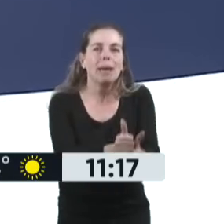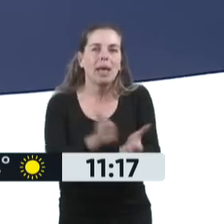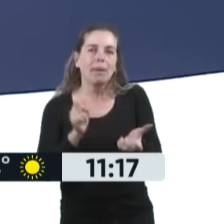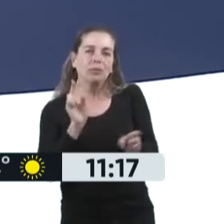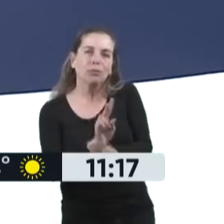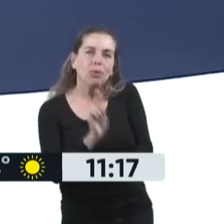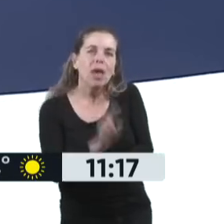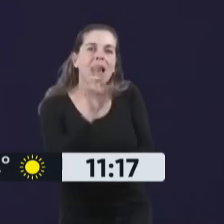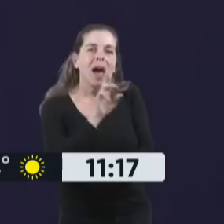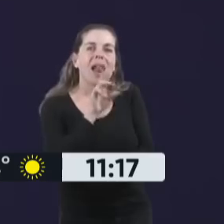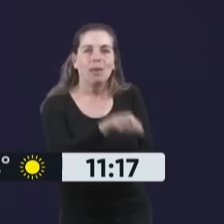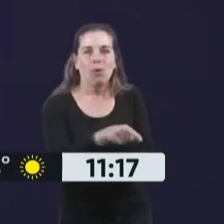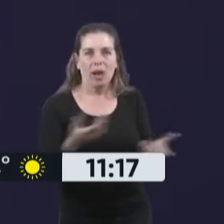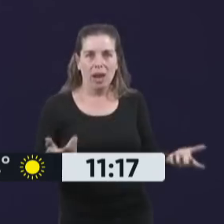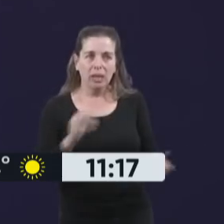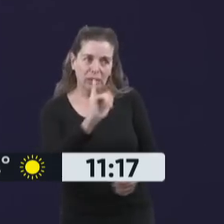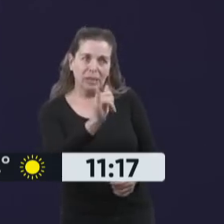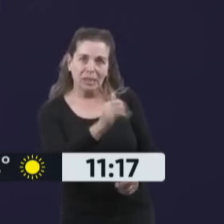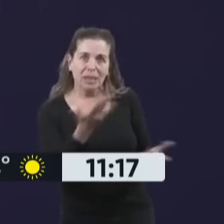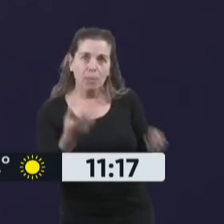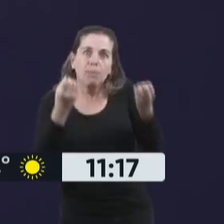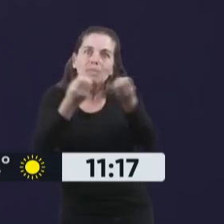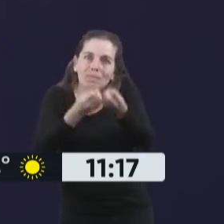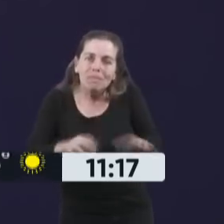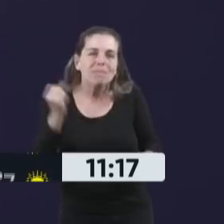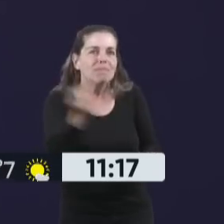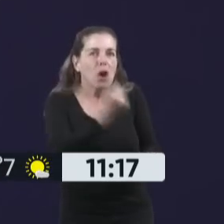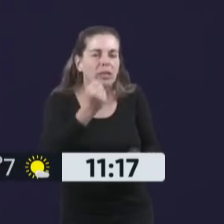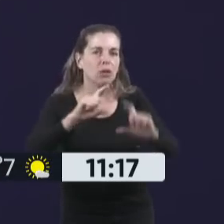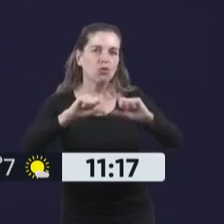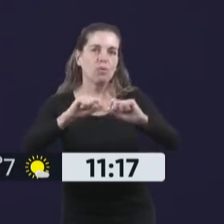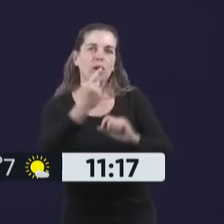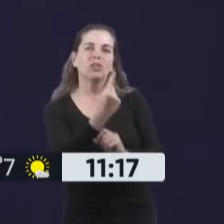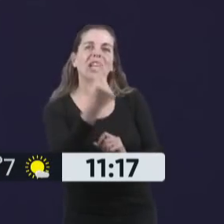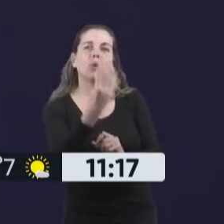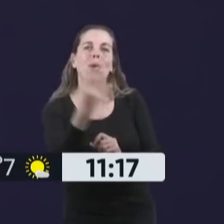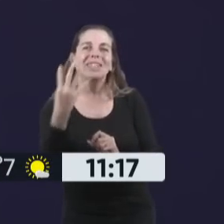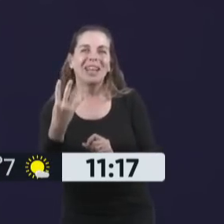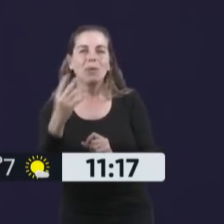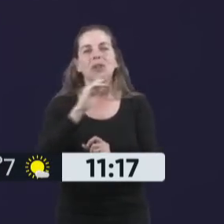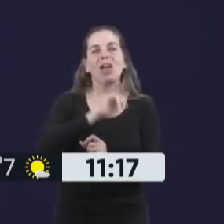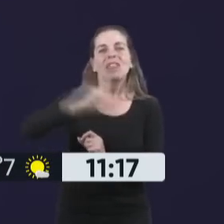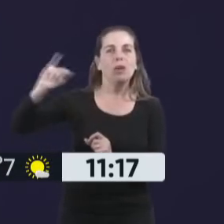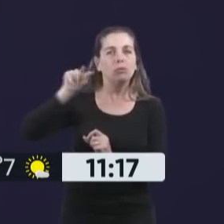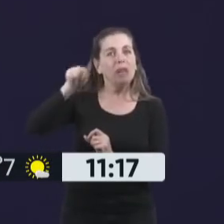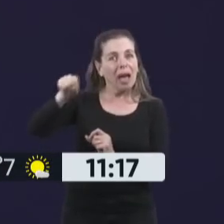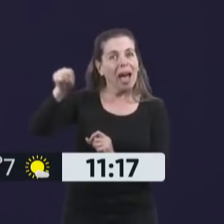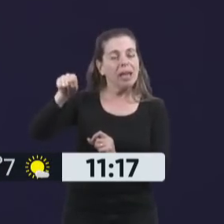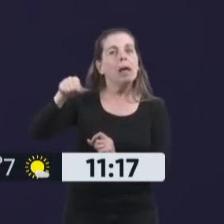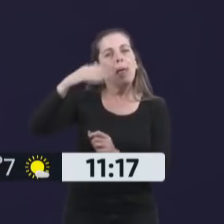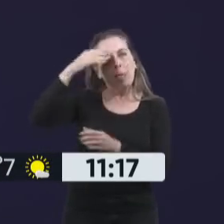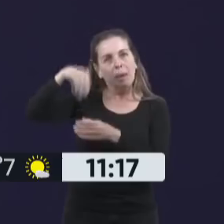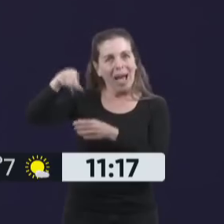que a las empiezan víctimas. que empiezan en el 144, eso lo pueden ¿Y a iniciar en el dónde van? 144 y en el 144 los